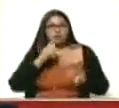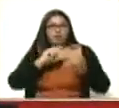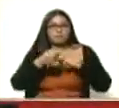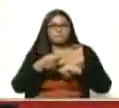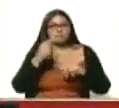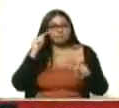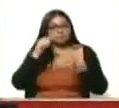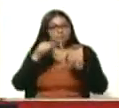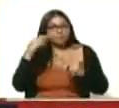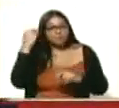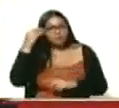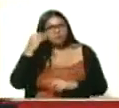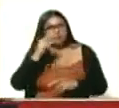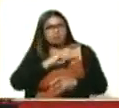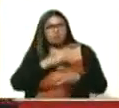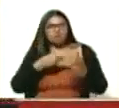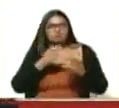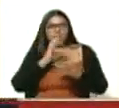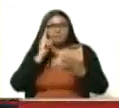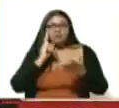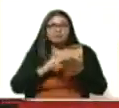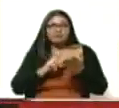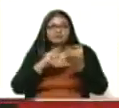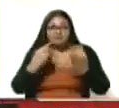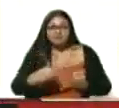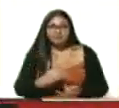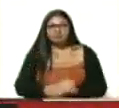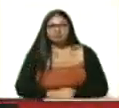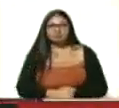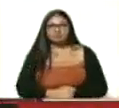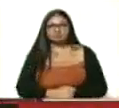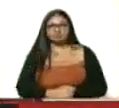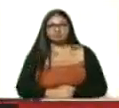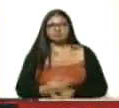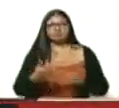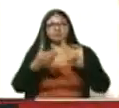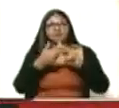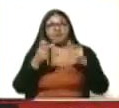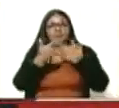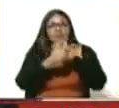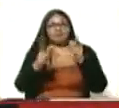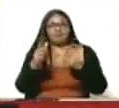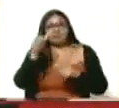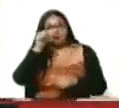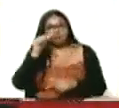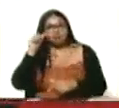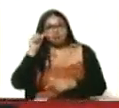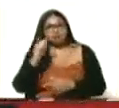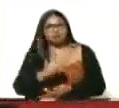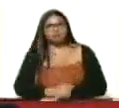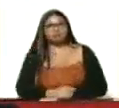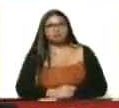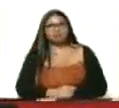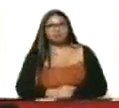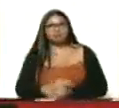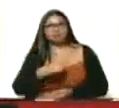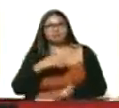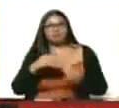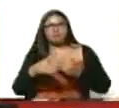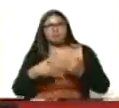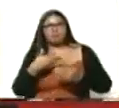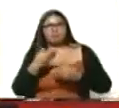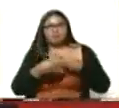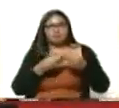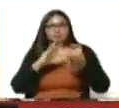narrativa con la fuerza de la verdad. Entonces, bueno, numeral Free Alexa App, escríbanos por ahí. Podemos ir a su